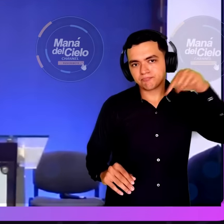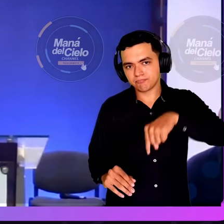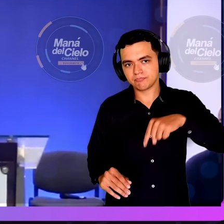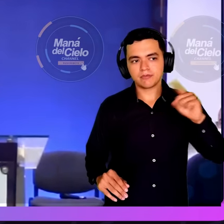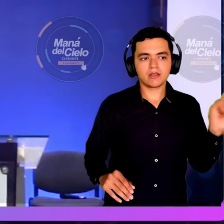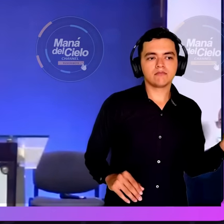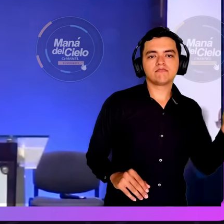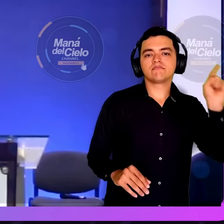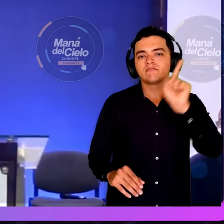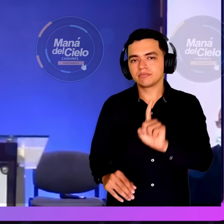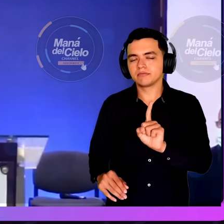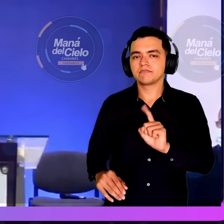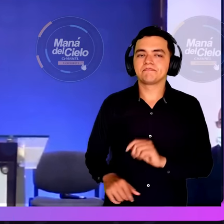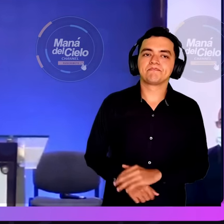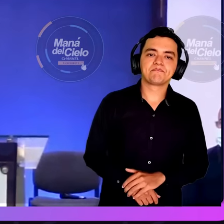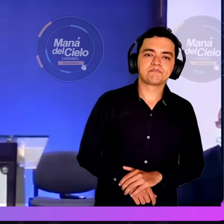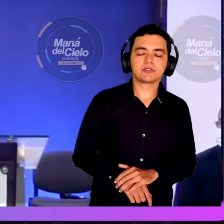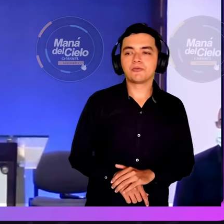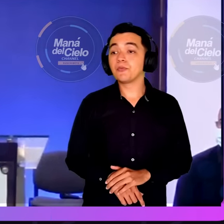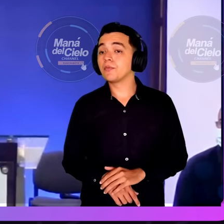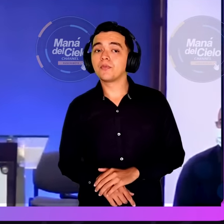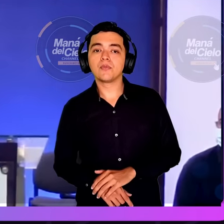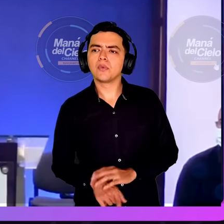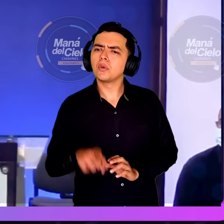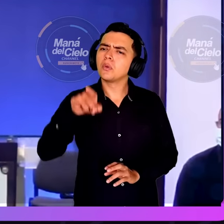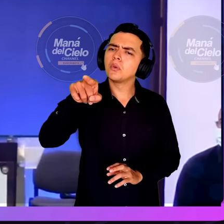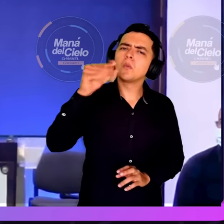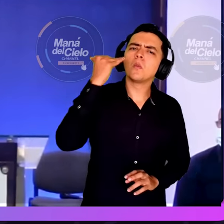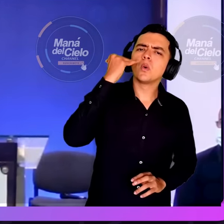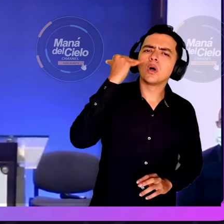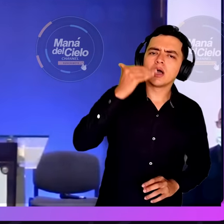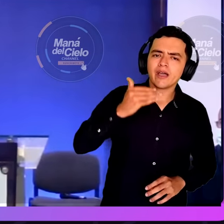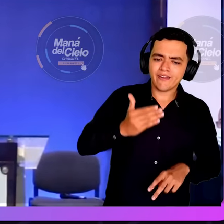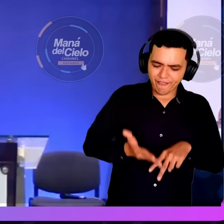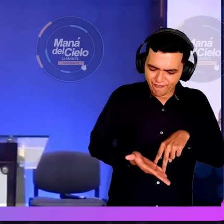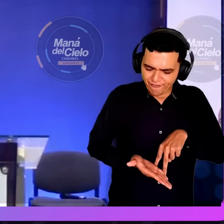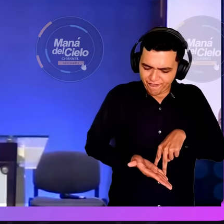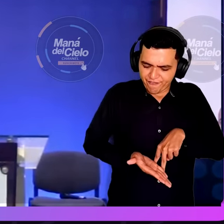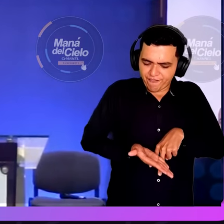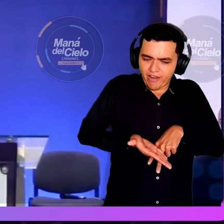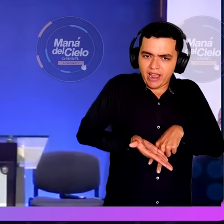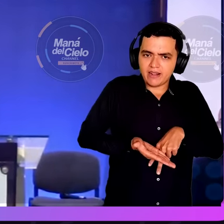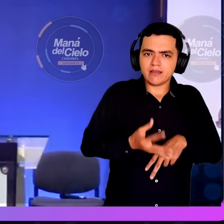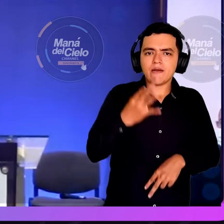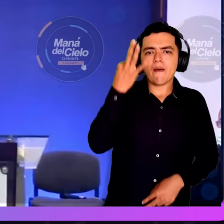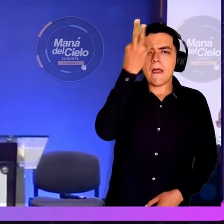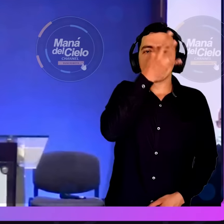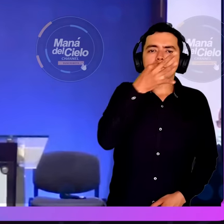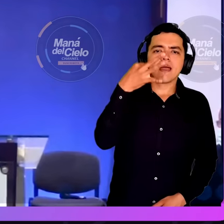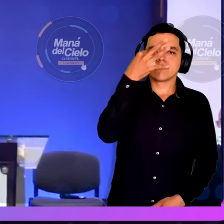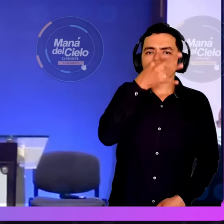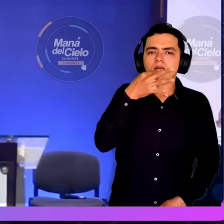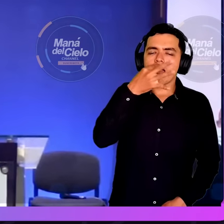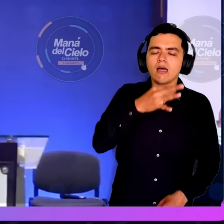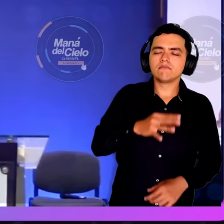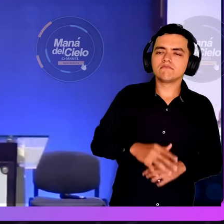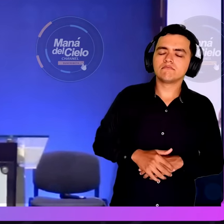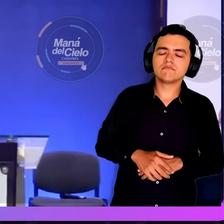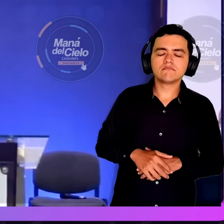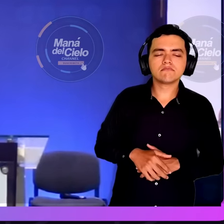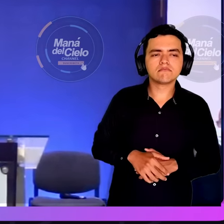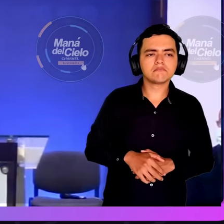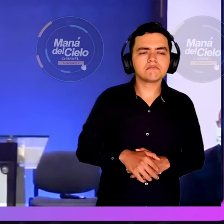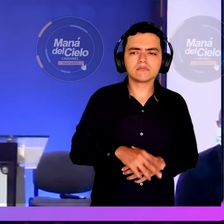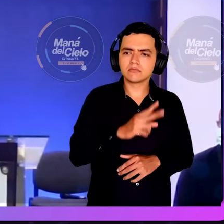proceso. Entonces, ay, hermanos, un día resulta que ella, yo me tuve un